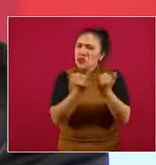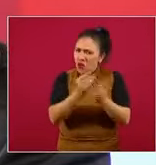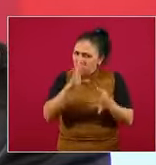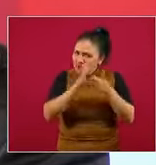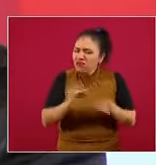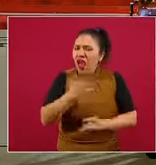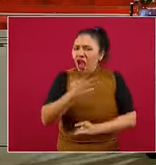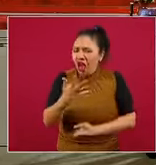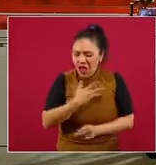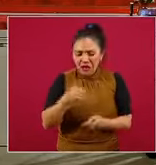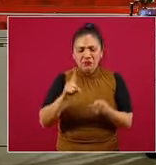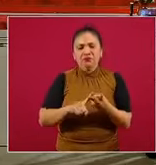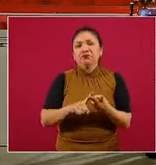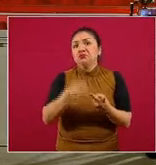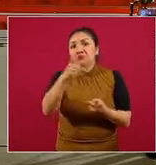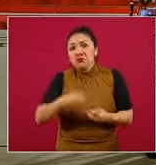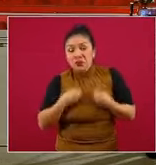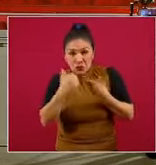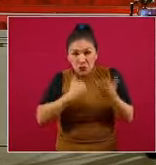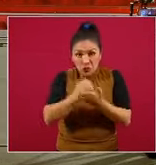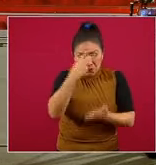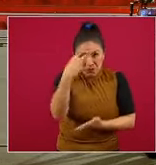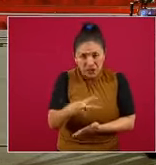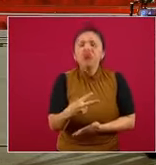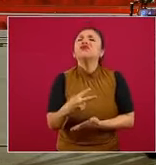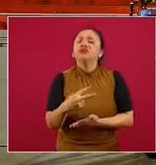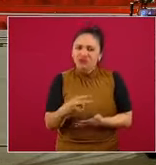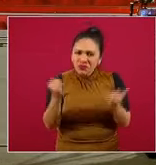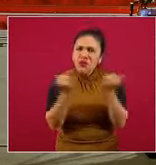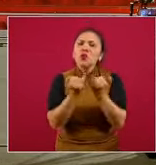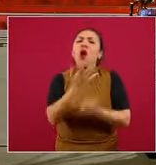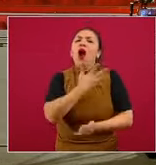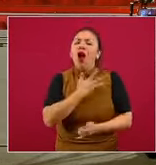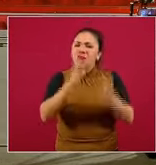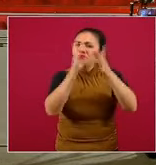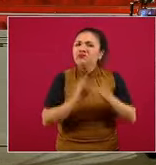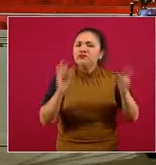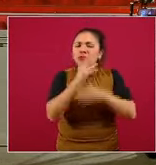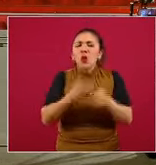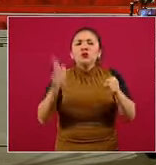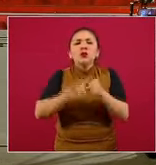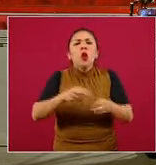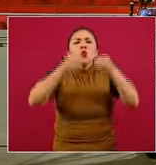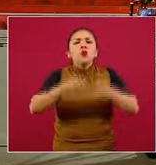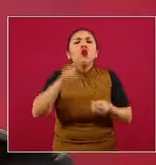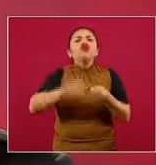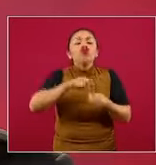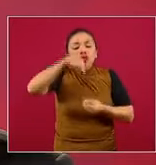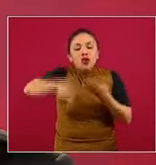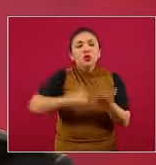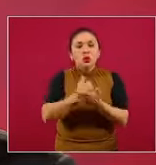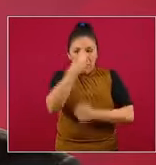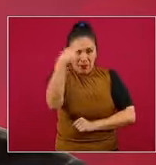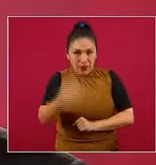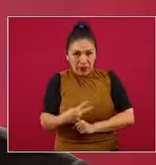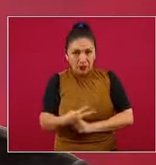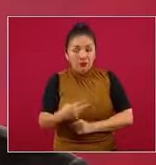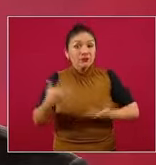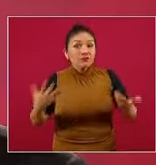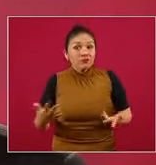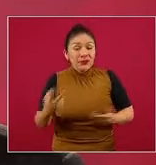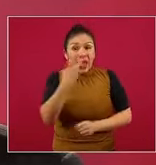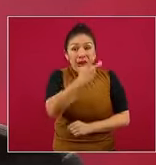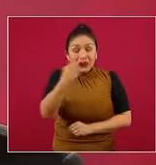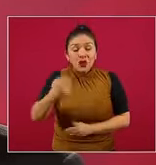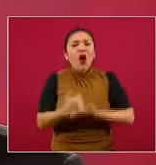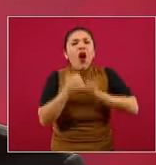ocupación hospitalaria de Hidalgo. Si vive en la Ciudad de México, le van a decir de la ocupación hospitalaria en la Ciudad de México. Y esto